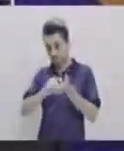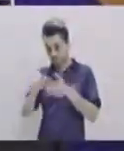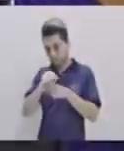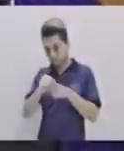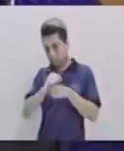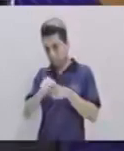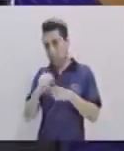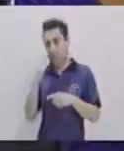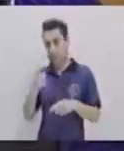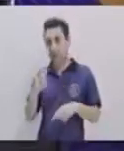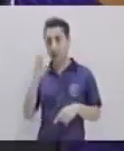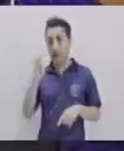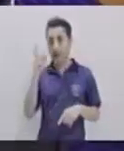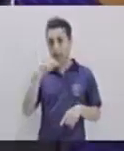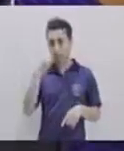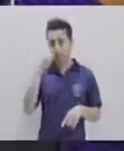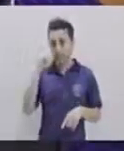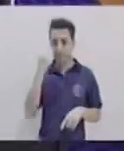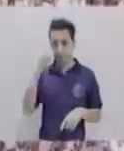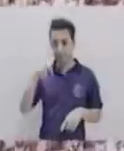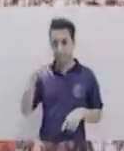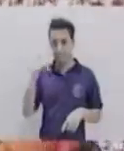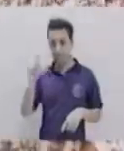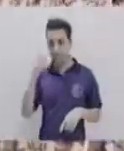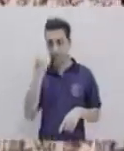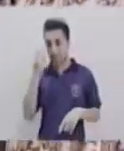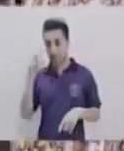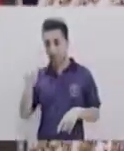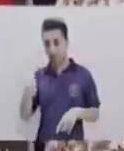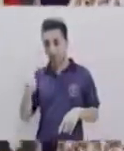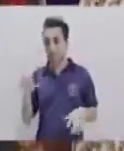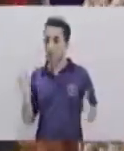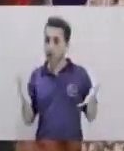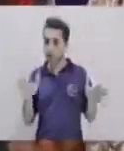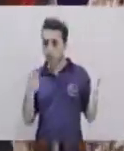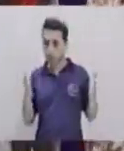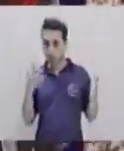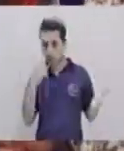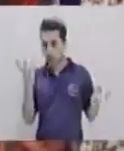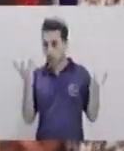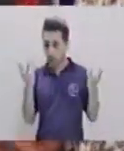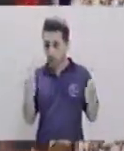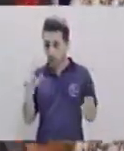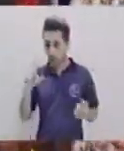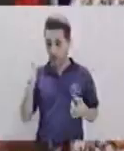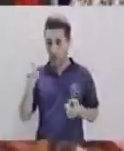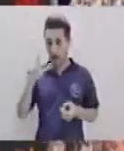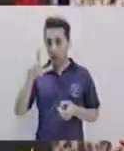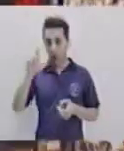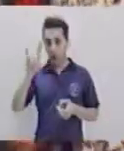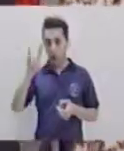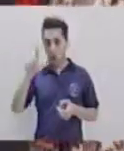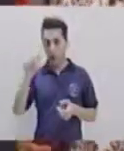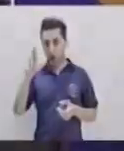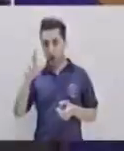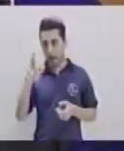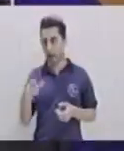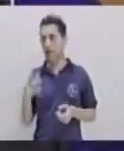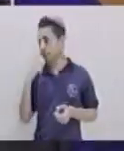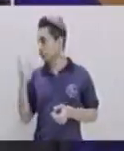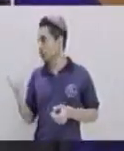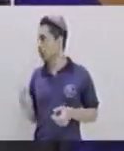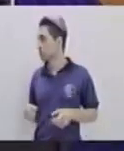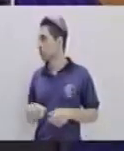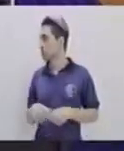estimación. Estimar quiere decir calcular. Vamos a observar estas imágenes que tengo acá y vamos a decir en qué